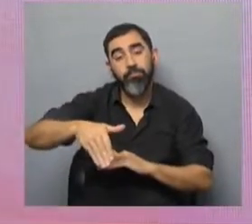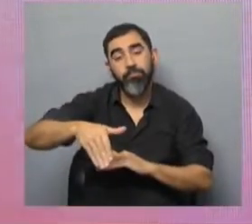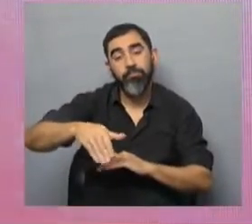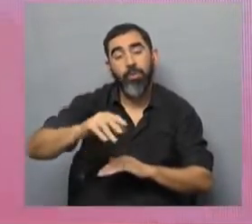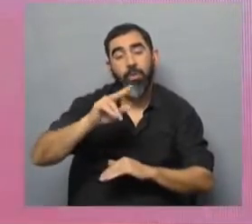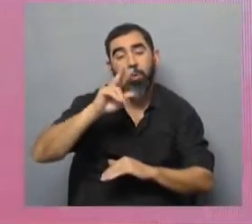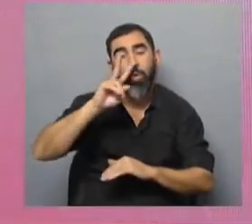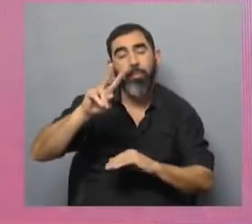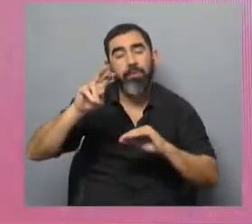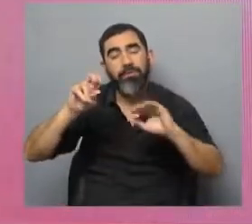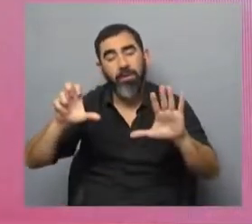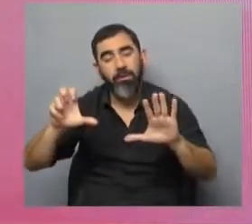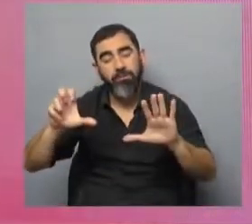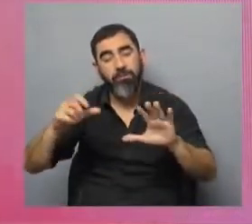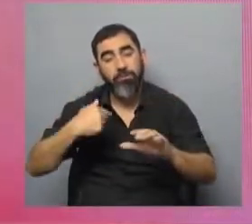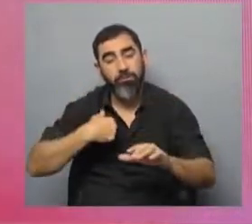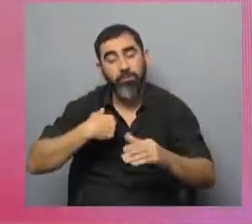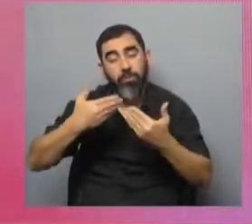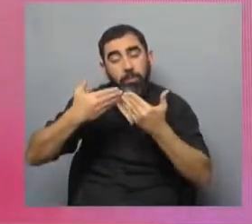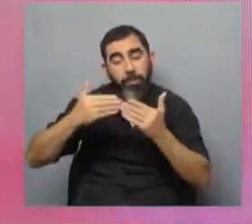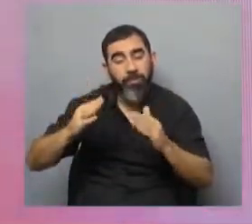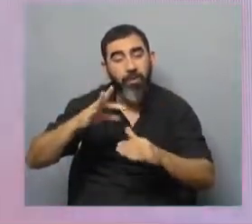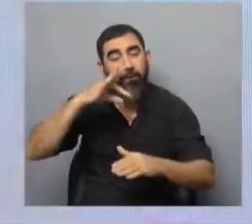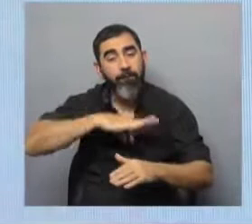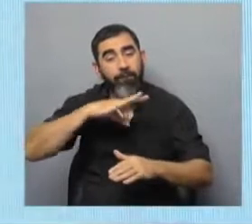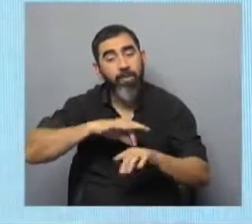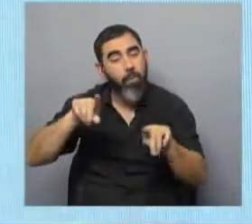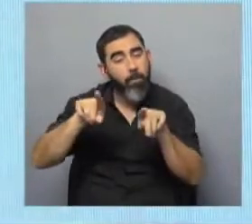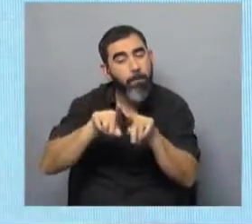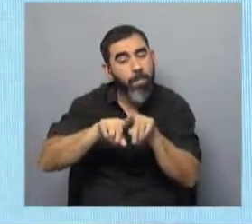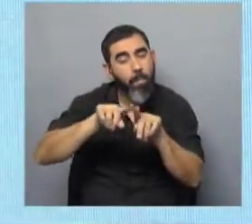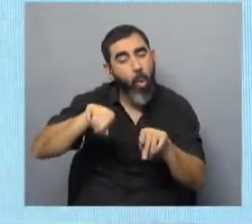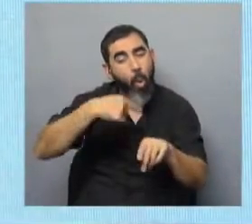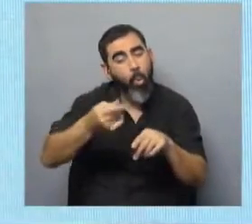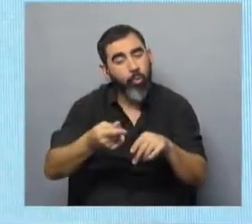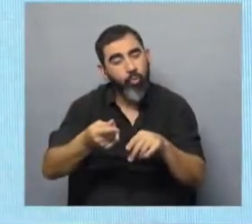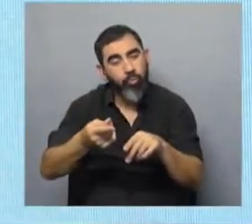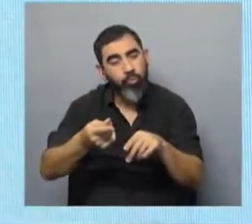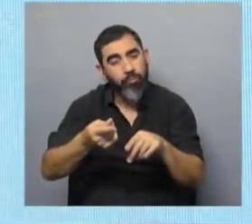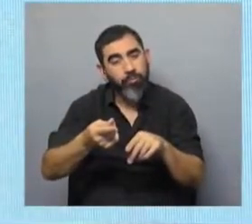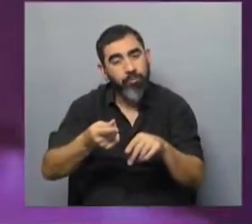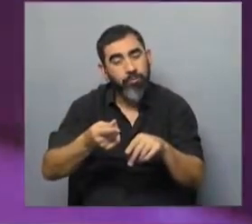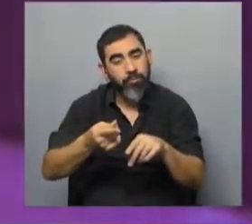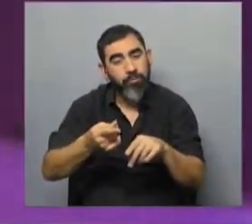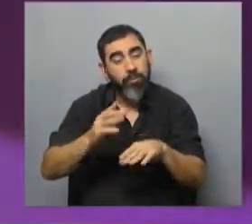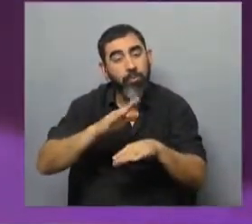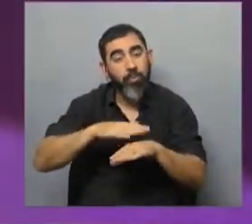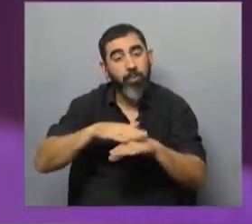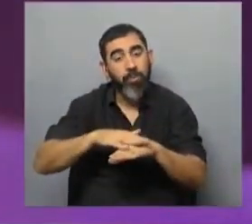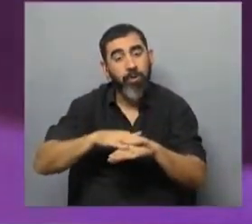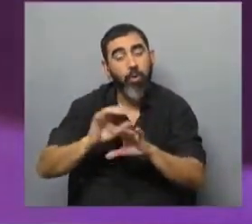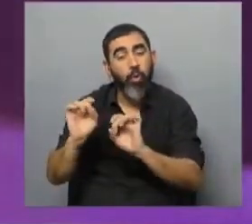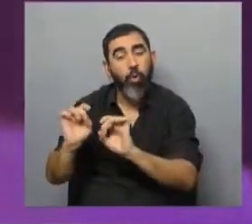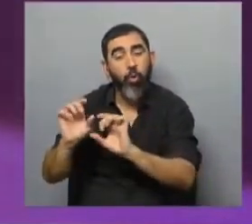el 2006 empecé a trabajar con un virus de la misma familia, pero de otro género, que es el virus causante del ectima contagioso